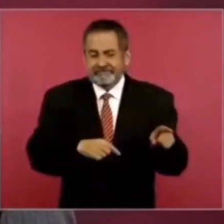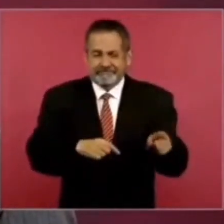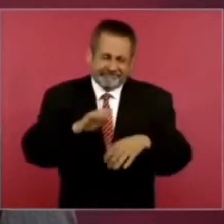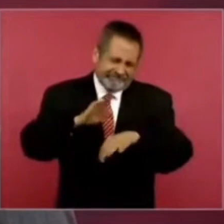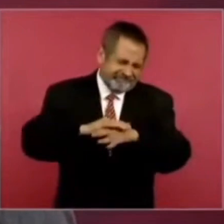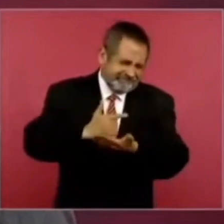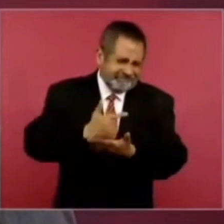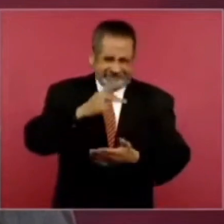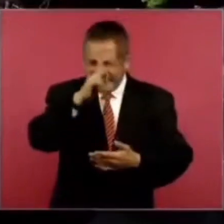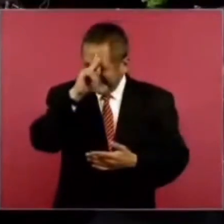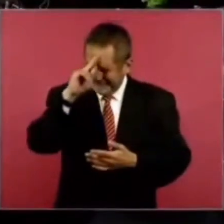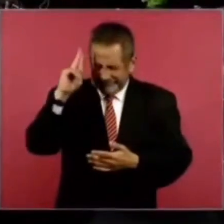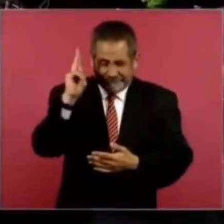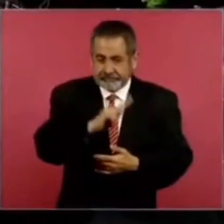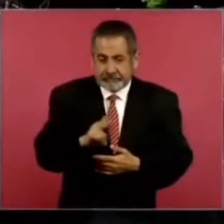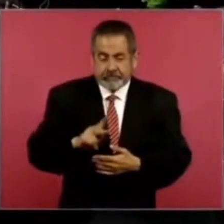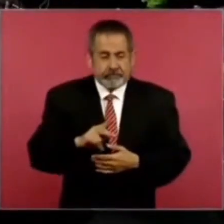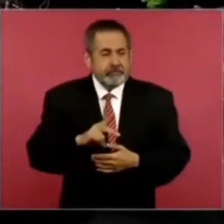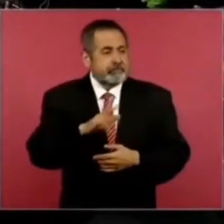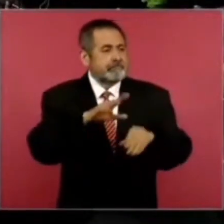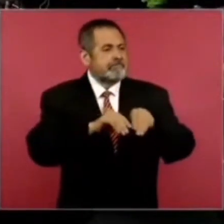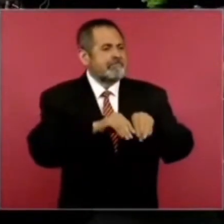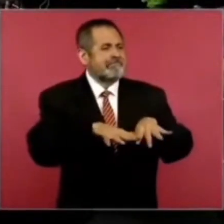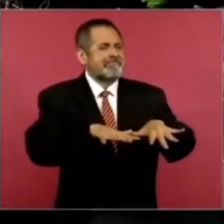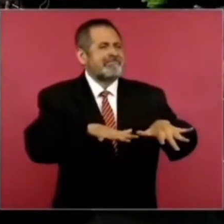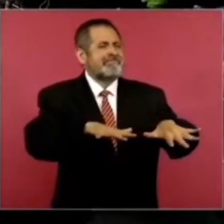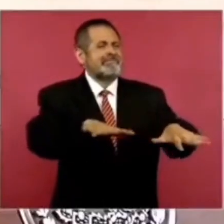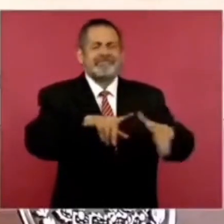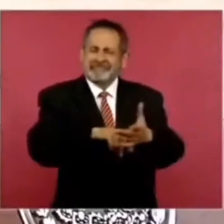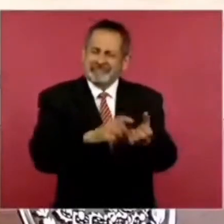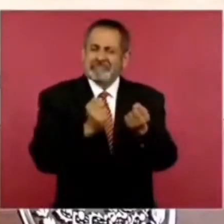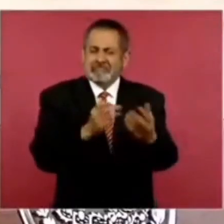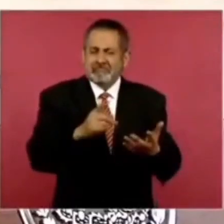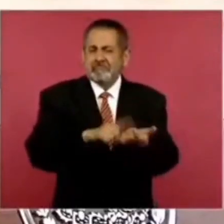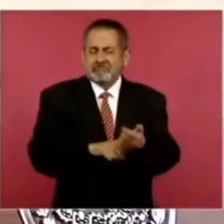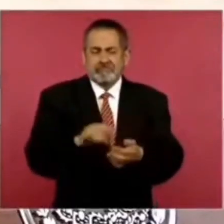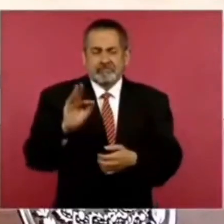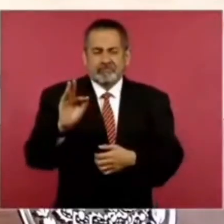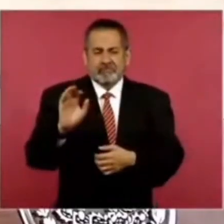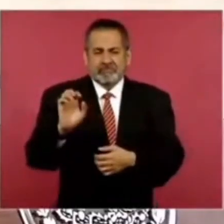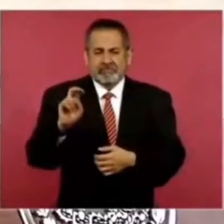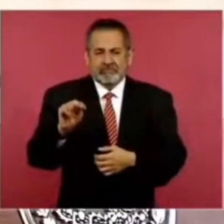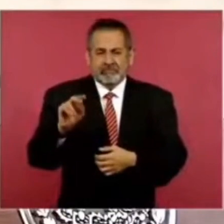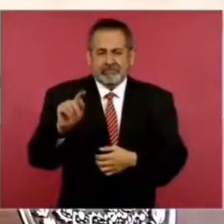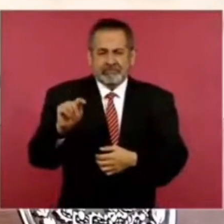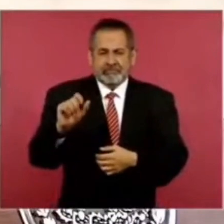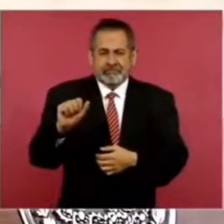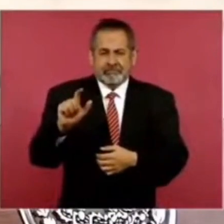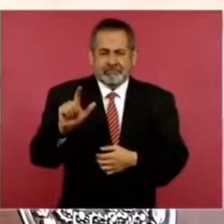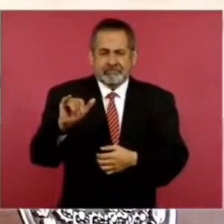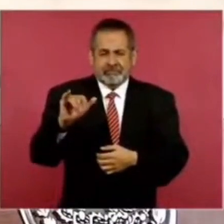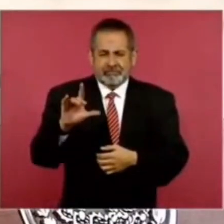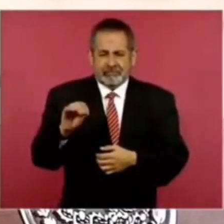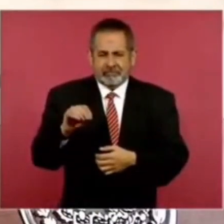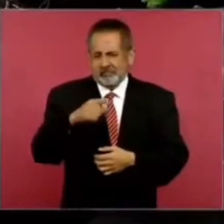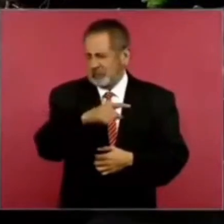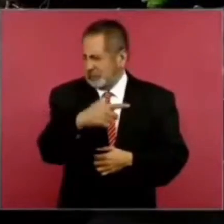grave, es una pandemia lo de el consumo del fentanil.